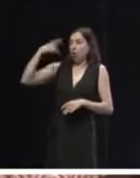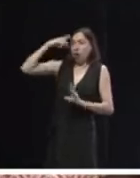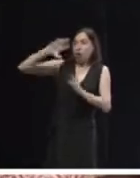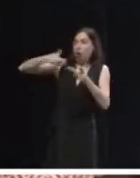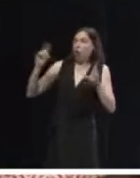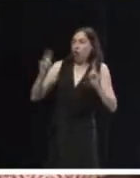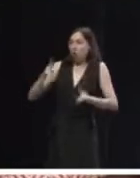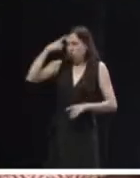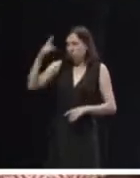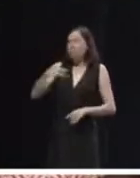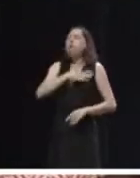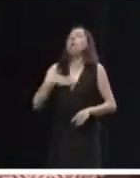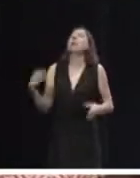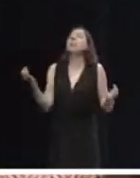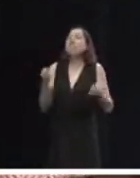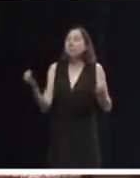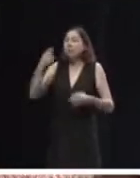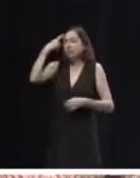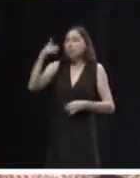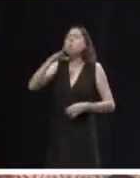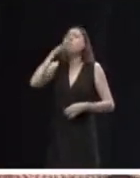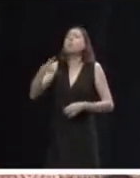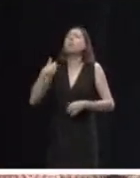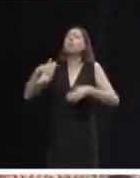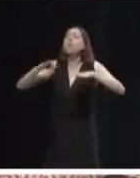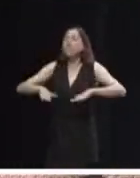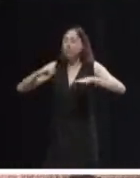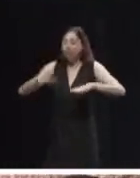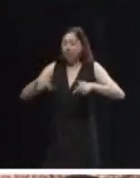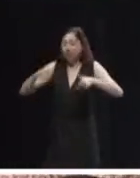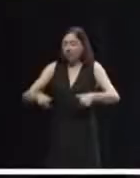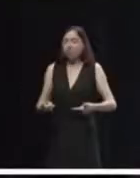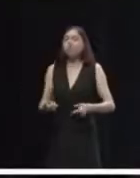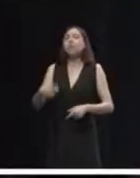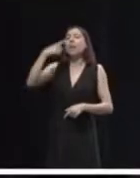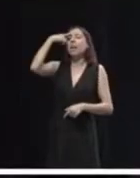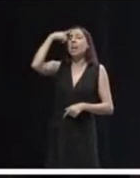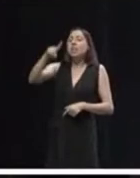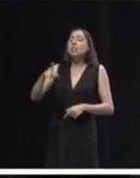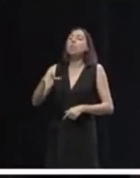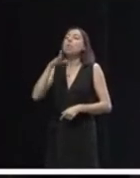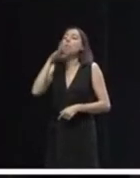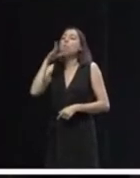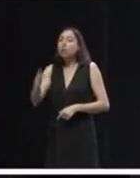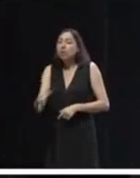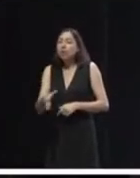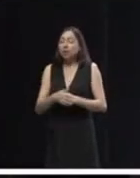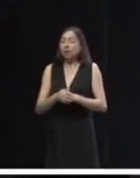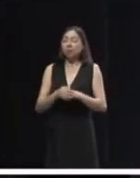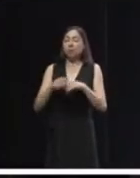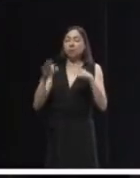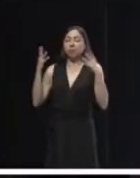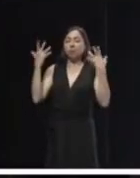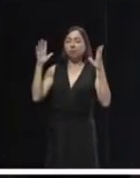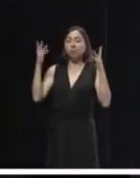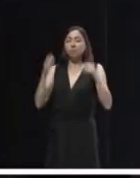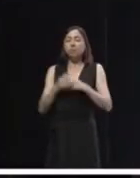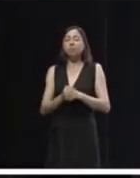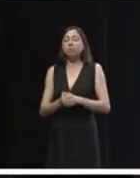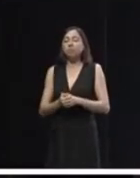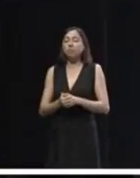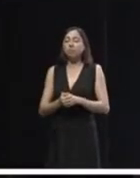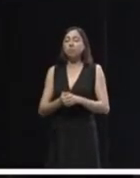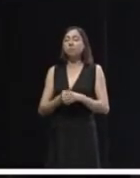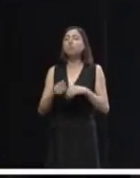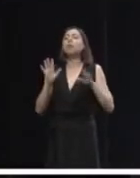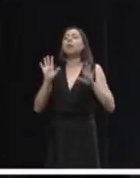¿no? Sabemos para qué hemos venido aquí. Sabemos por qué hay que meter cuerpo, inteligencia y cabeza.